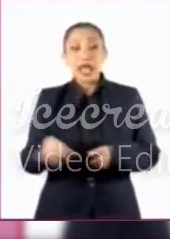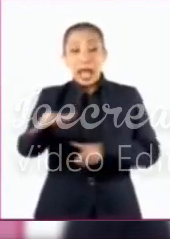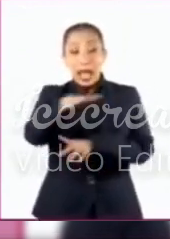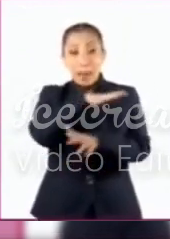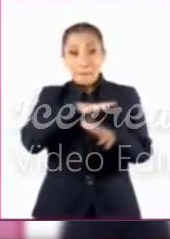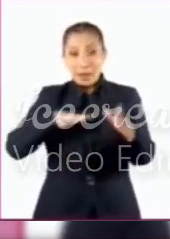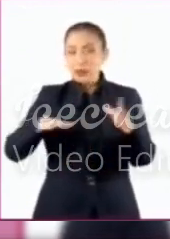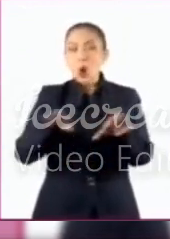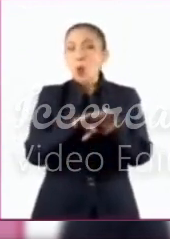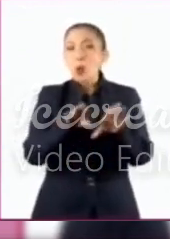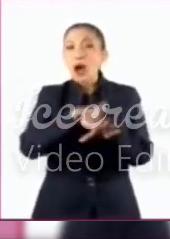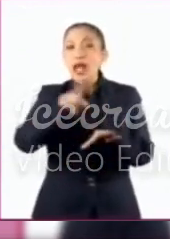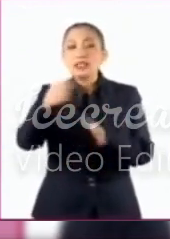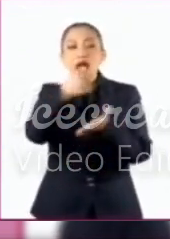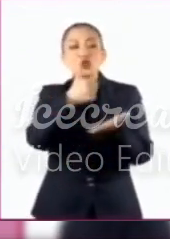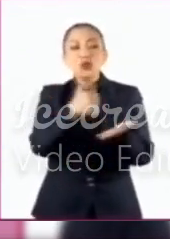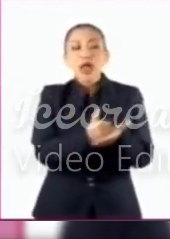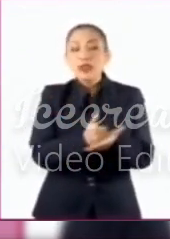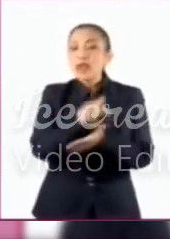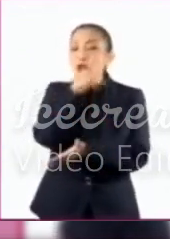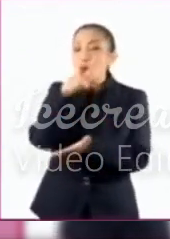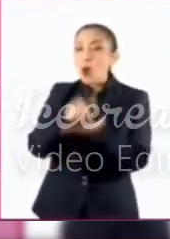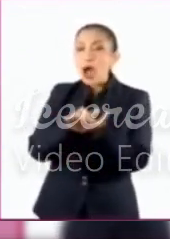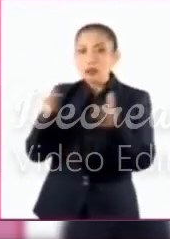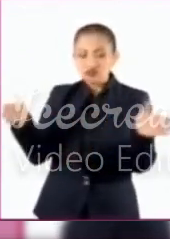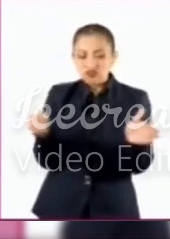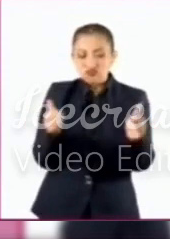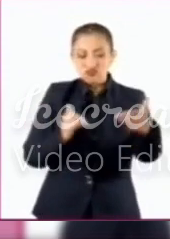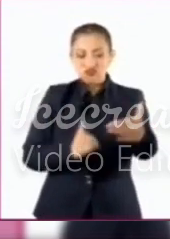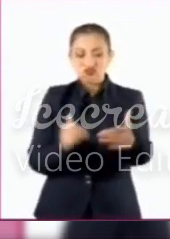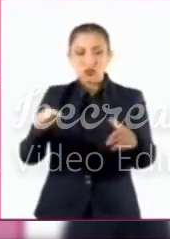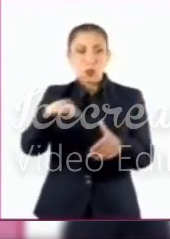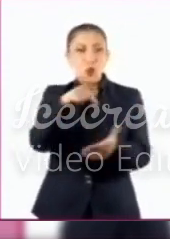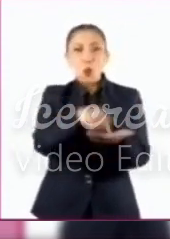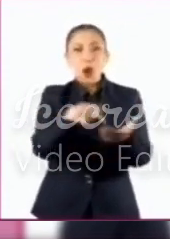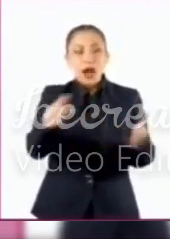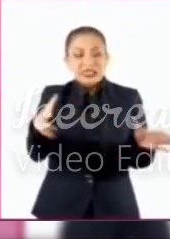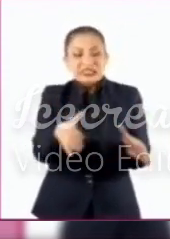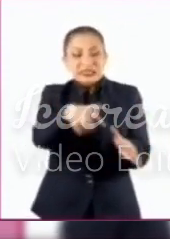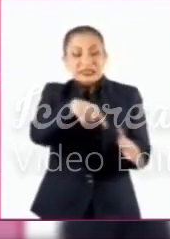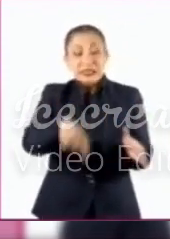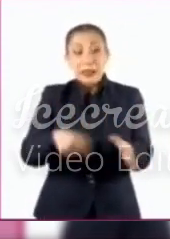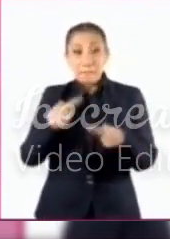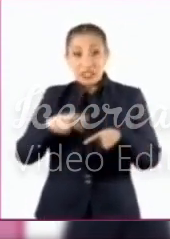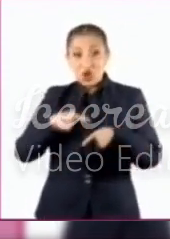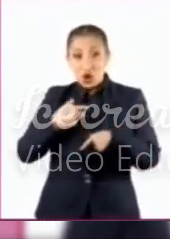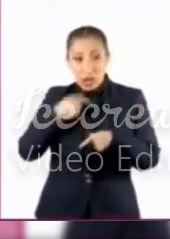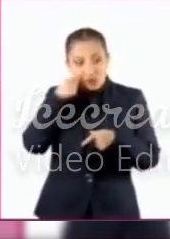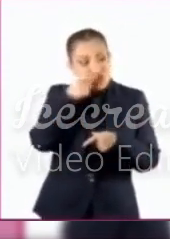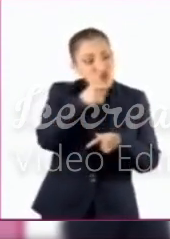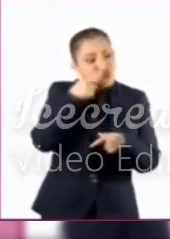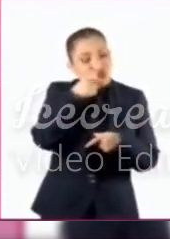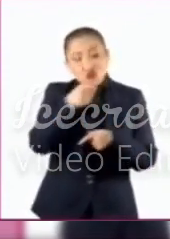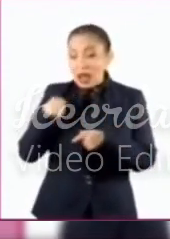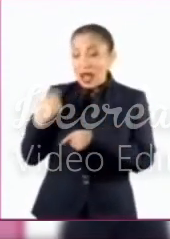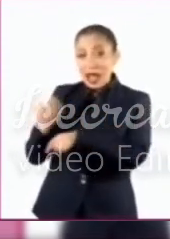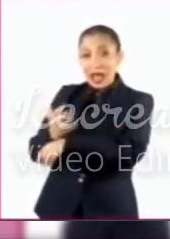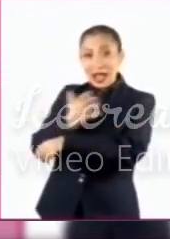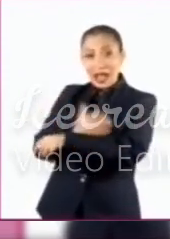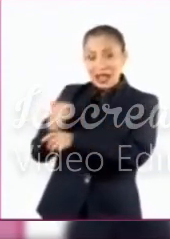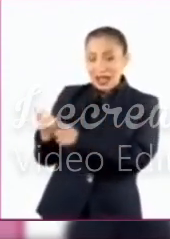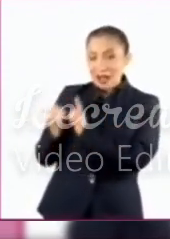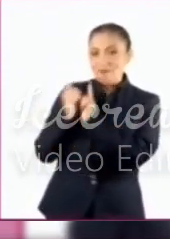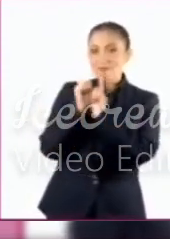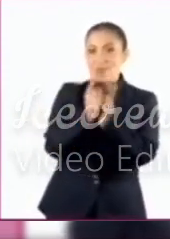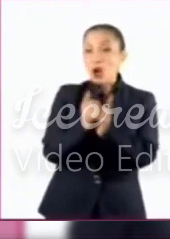El ambiente por lo general es urbano y el espacio es cerrado. Los detectives cuentan con un ayudante, quien además